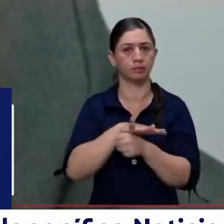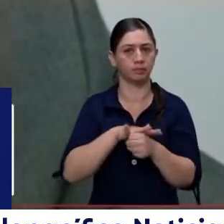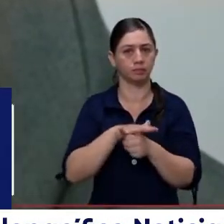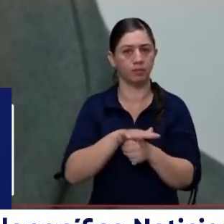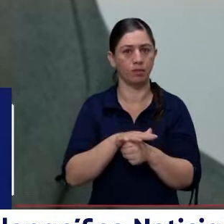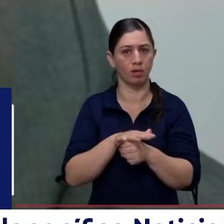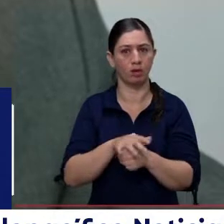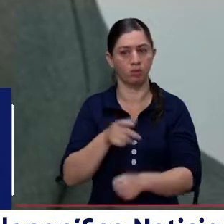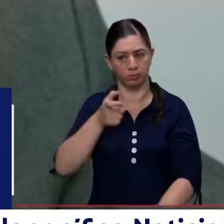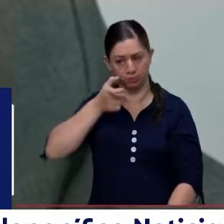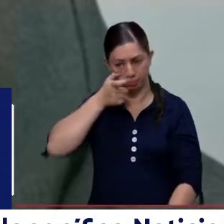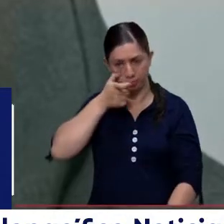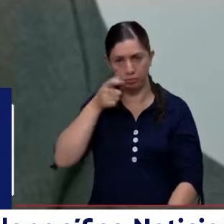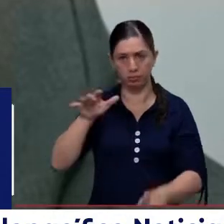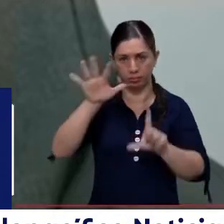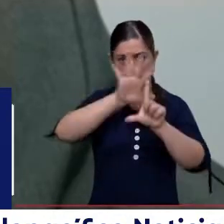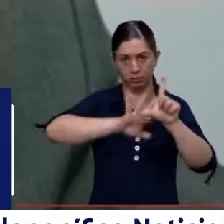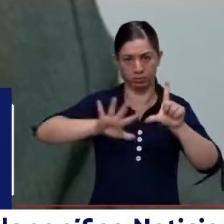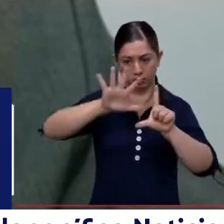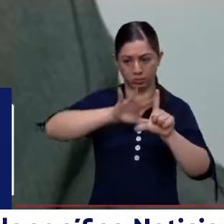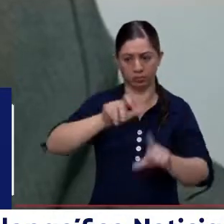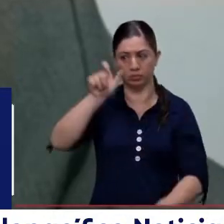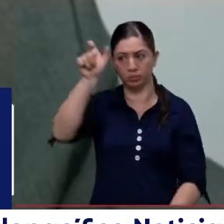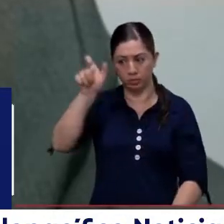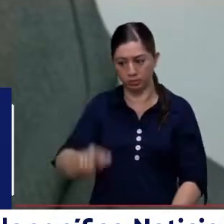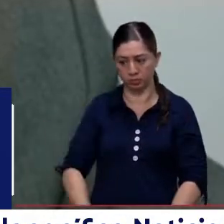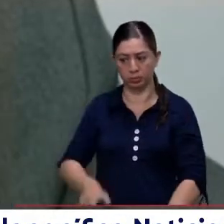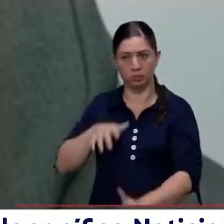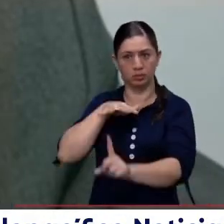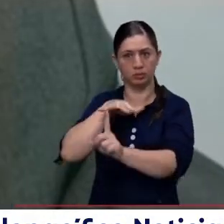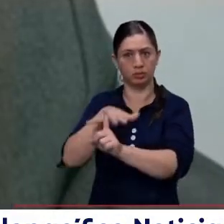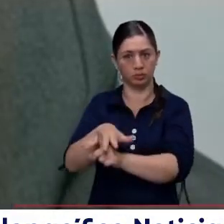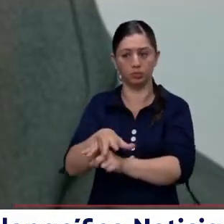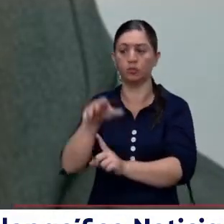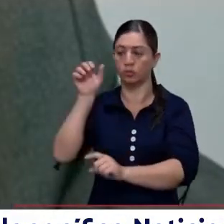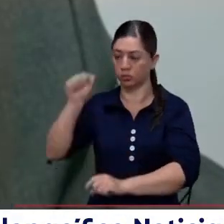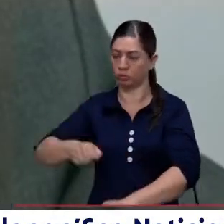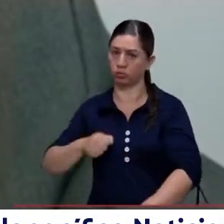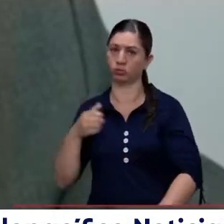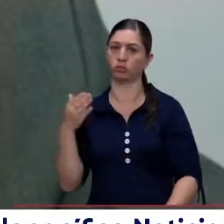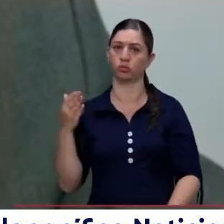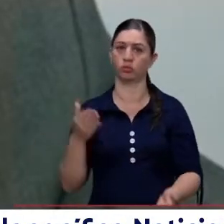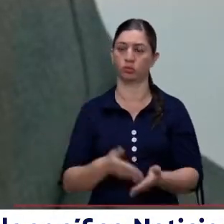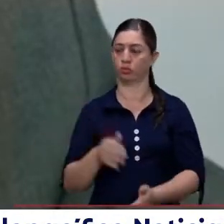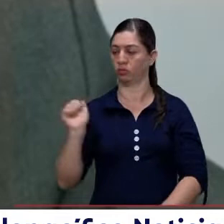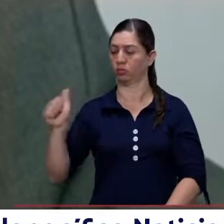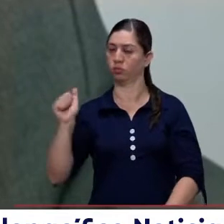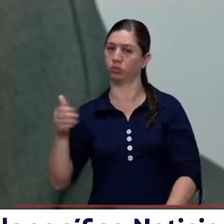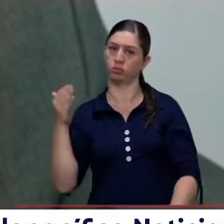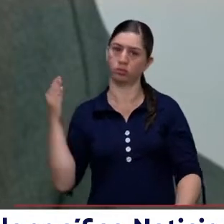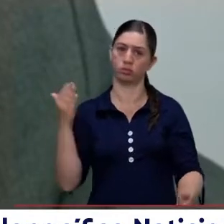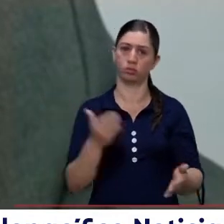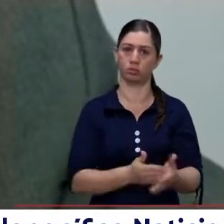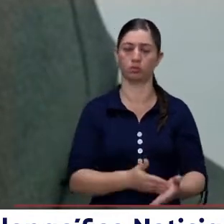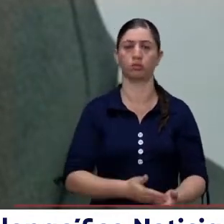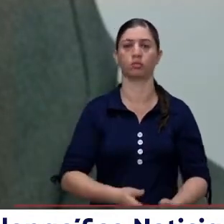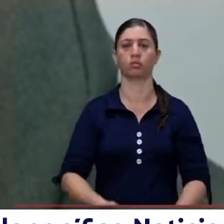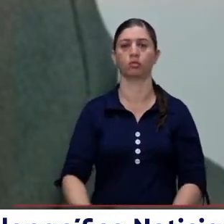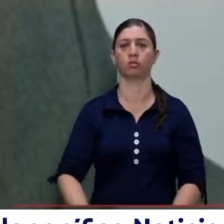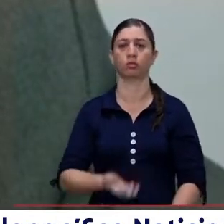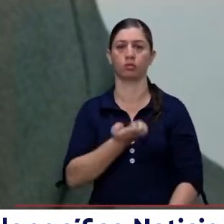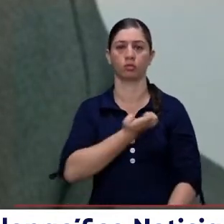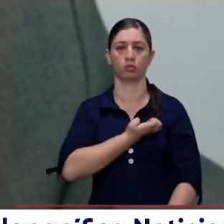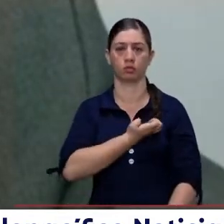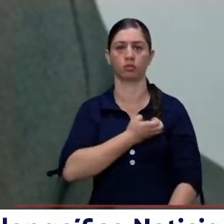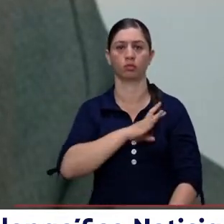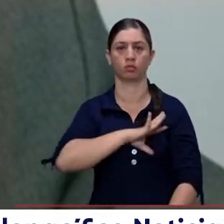se observa en el video, la persona afectada podrá acudir directamente ante la Administración